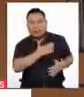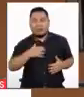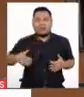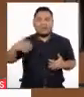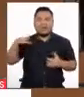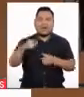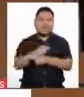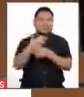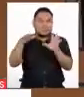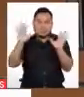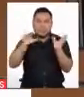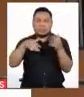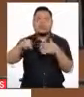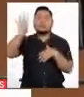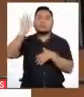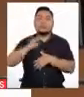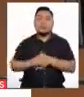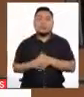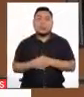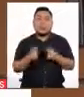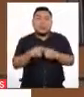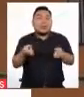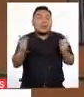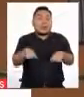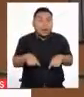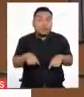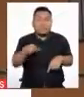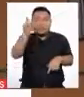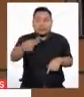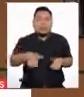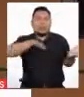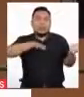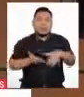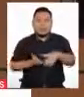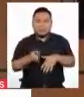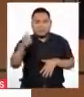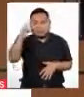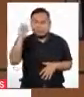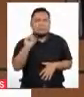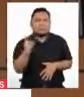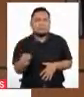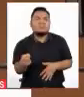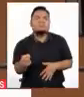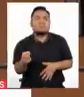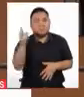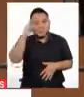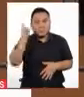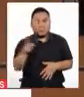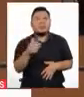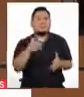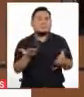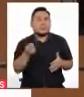cuando no hay la verificación, se pone, se los registra, pero no están dentro del registro de fallecidos por COVID.